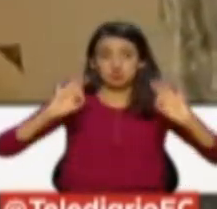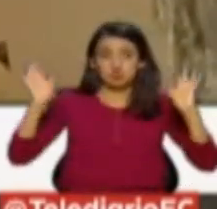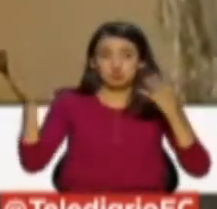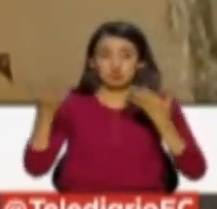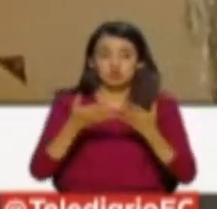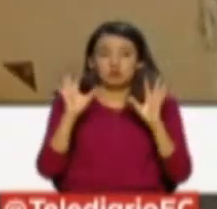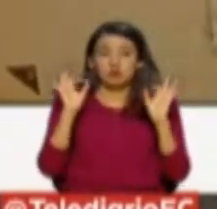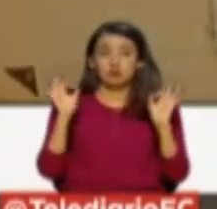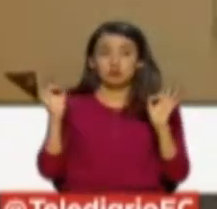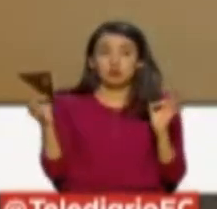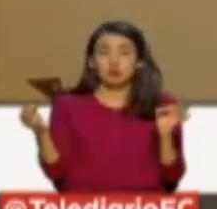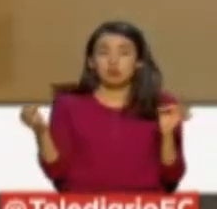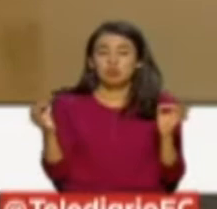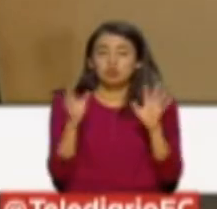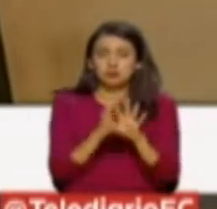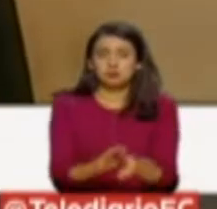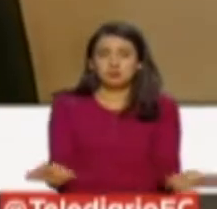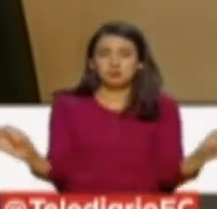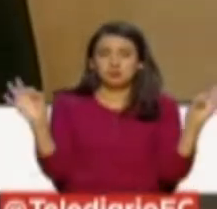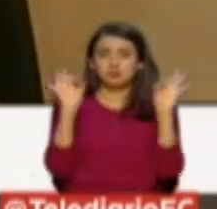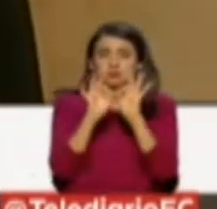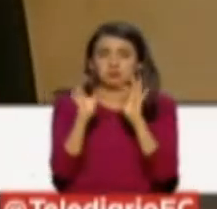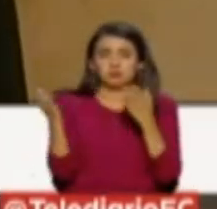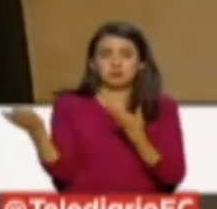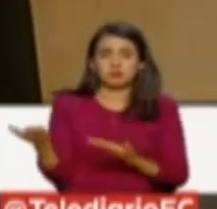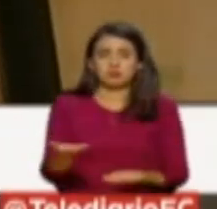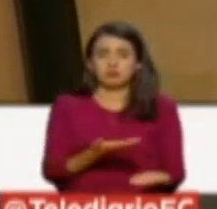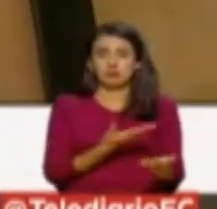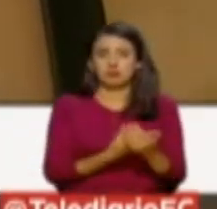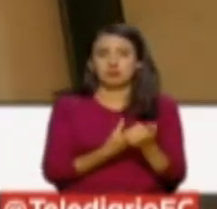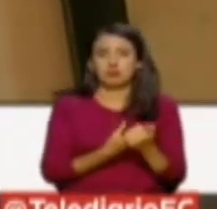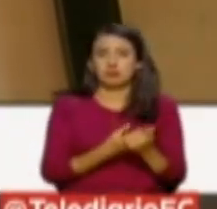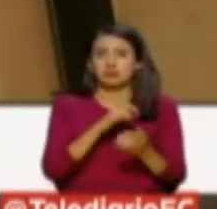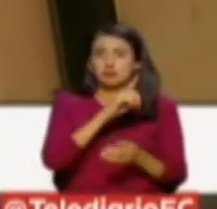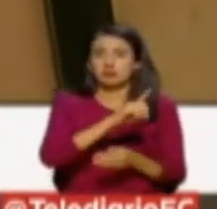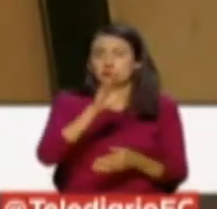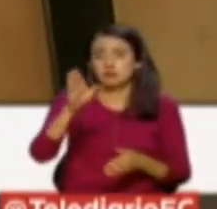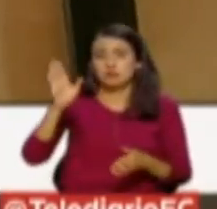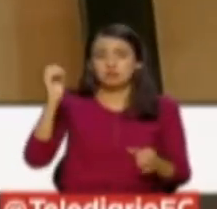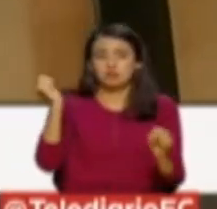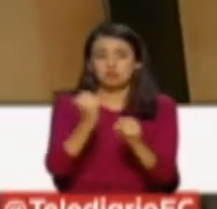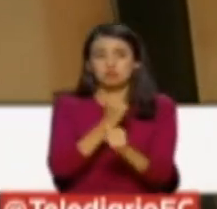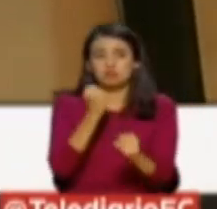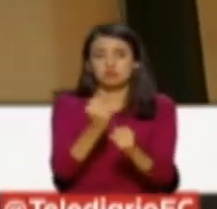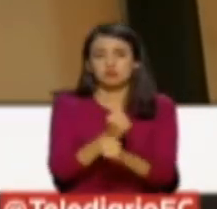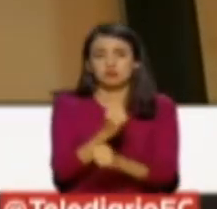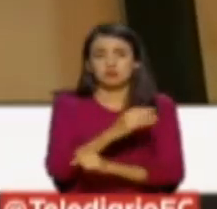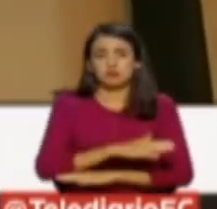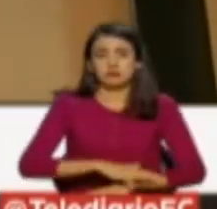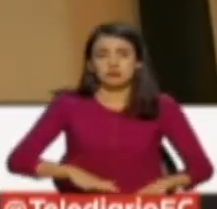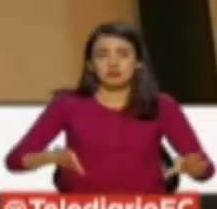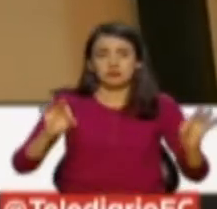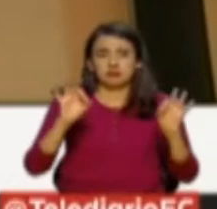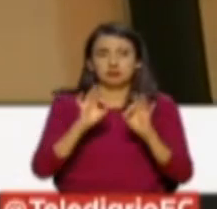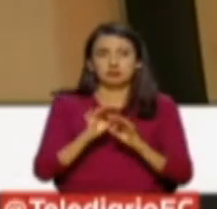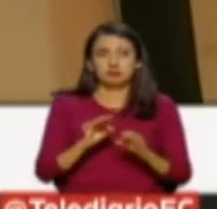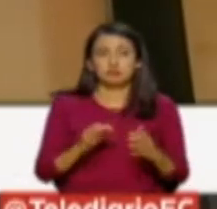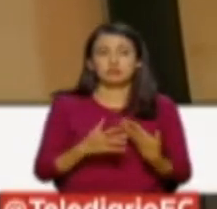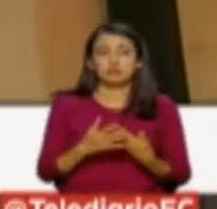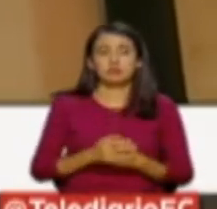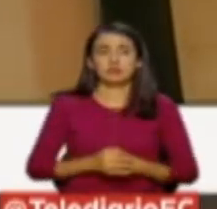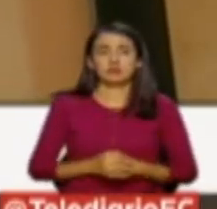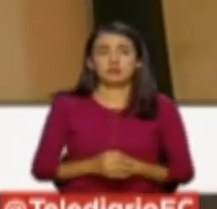parte y es muy importante a través del trabajo que tú estás haciendo también trascender en lo que ustedes hacen